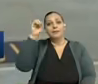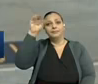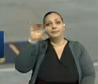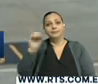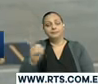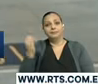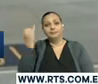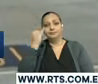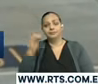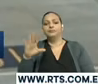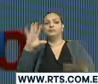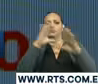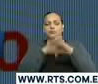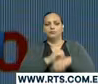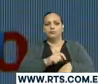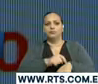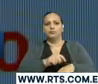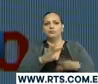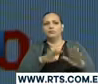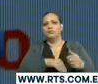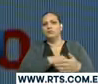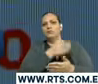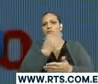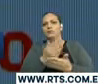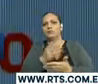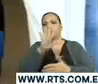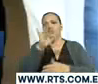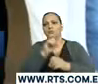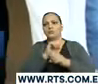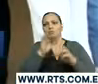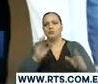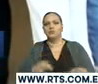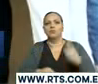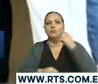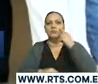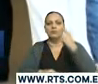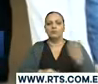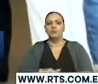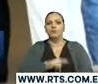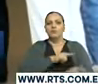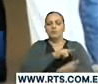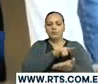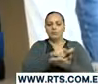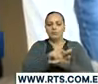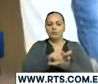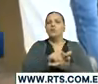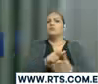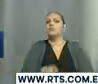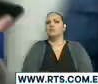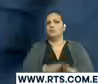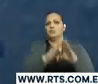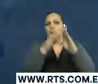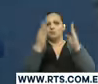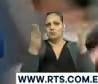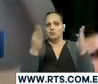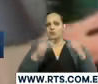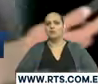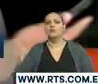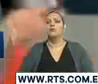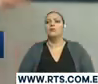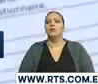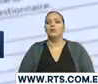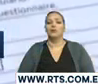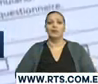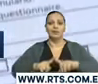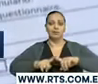aeropuertos vuelven a operar a partir del 1 de junio, excepto el de Guayaquil, que lo hará a mediados de este mes. Para los extranjeros que lleguen al